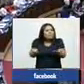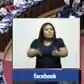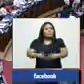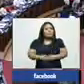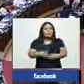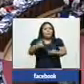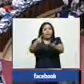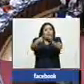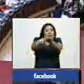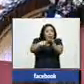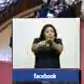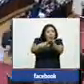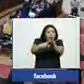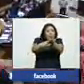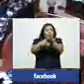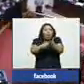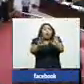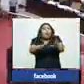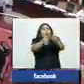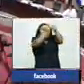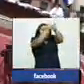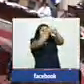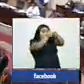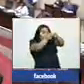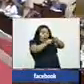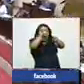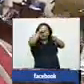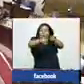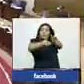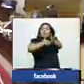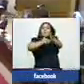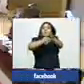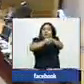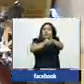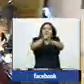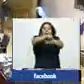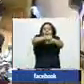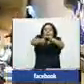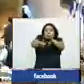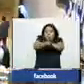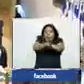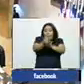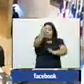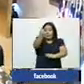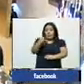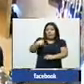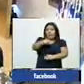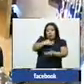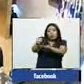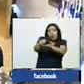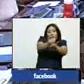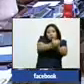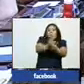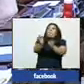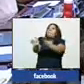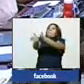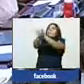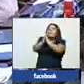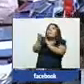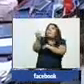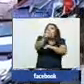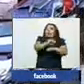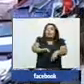El debate en la asignación de recursos apenas comienza en la Asamblea. El ministro de Hacienda pedirá 91